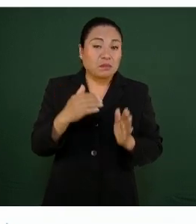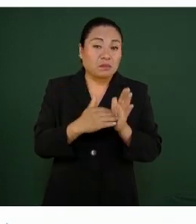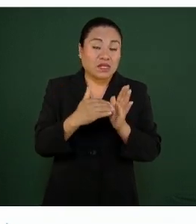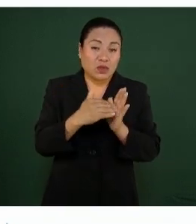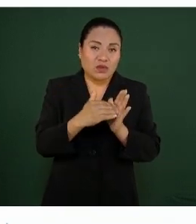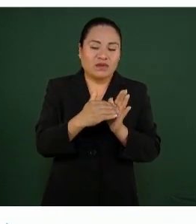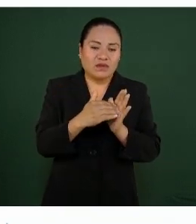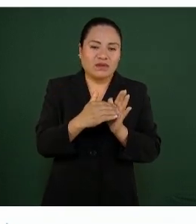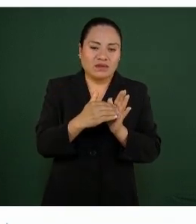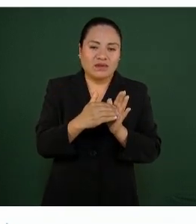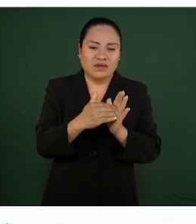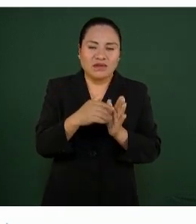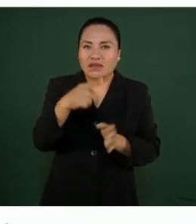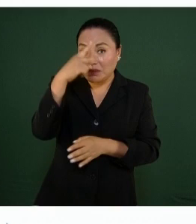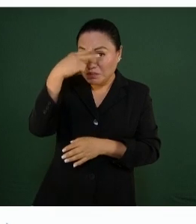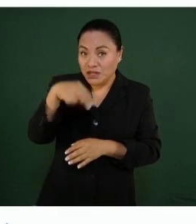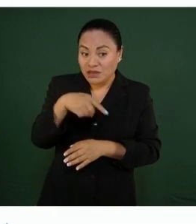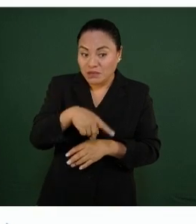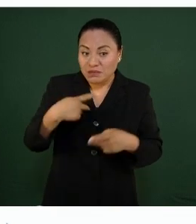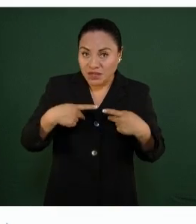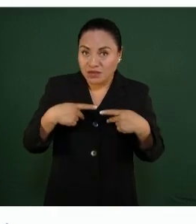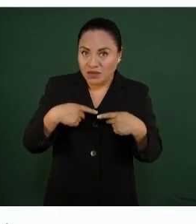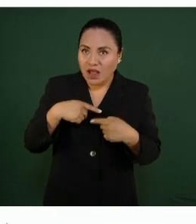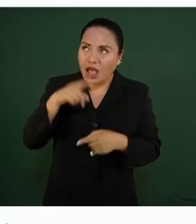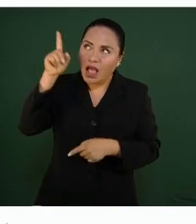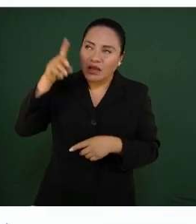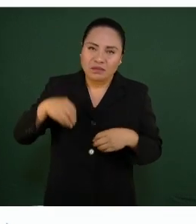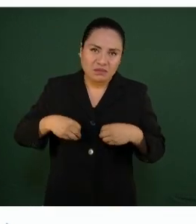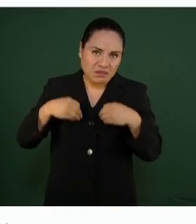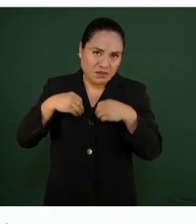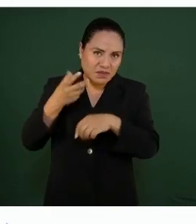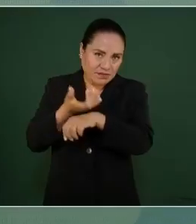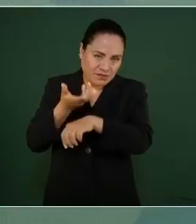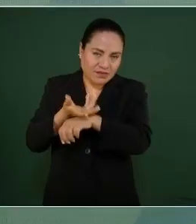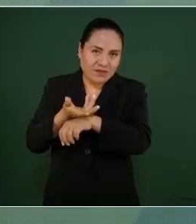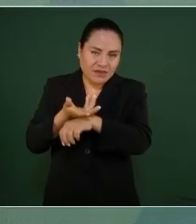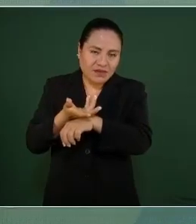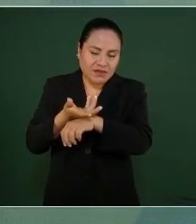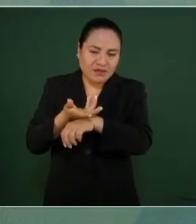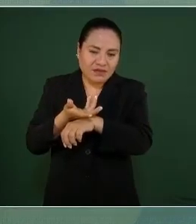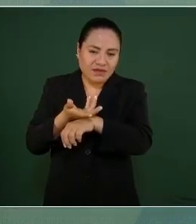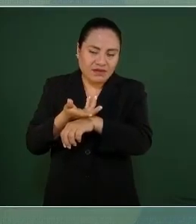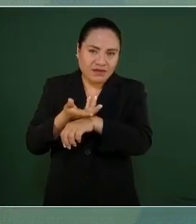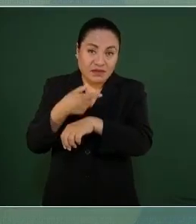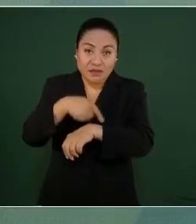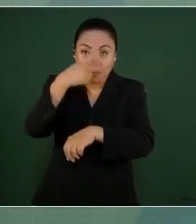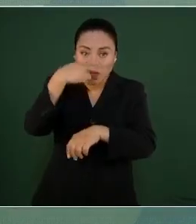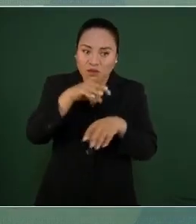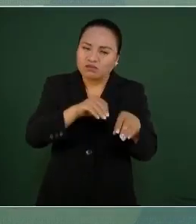millones de mexicanos, o sea, nuestro país,